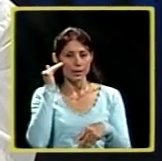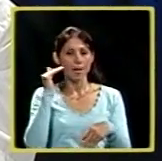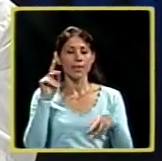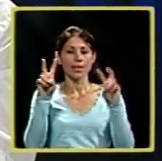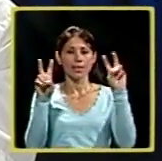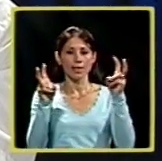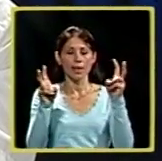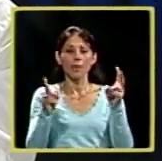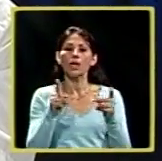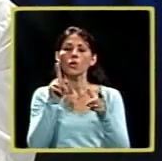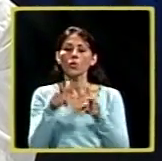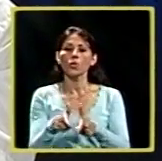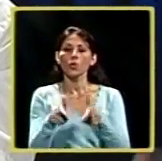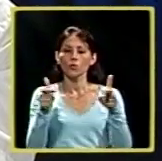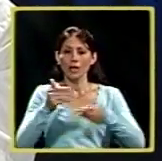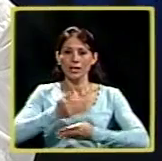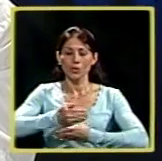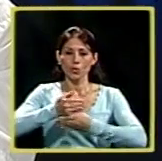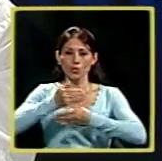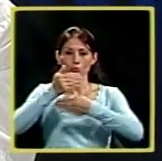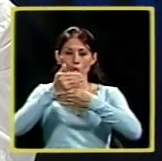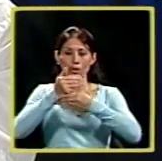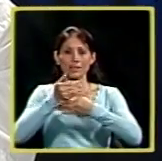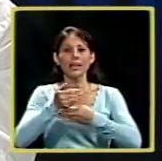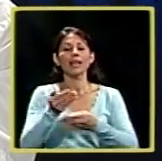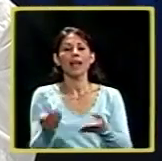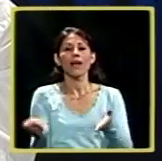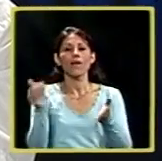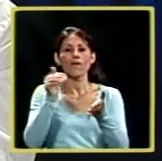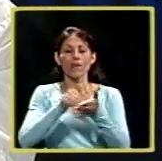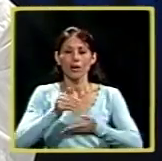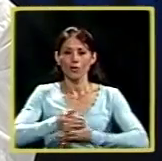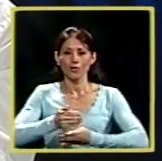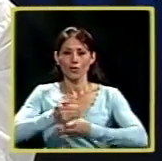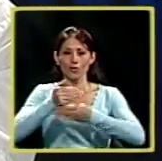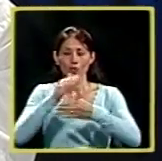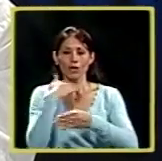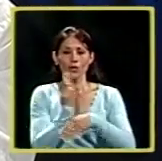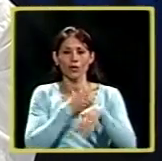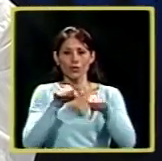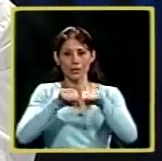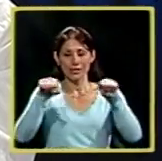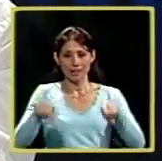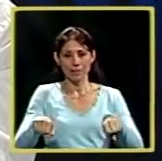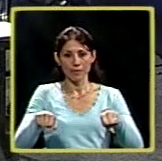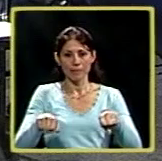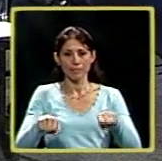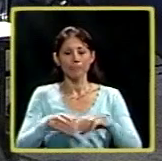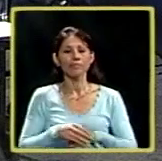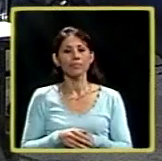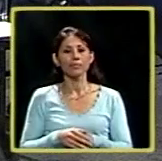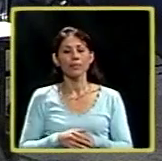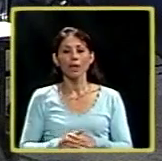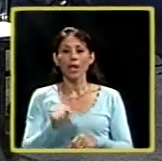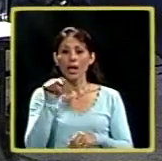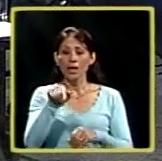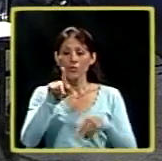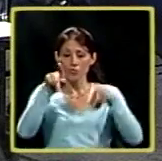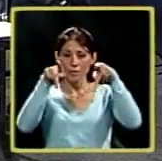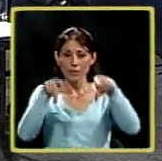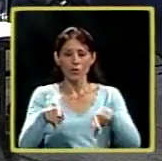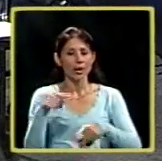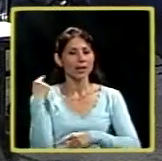grandes constructores de la reconstrucción de nuestro sistema, y una persona que está